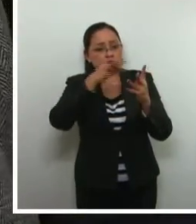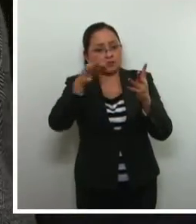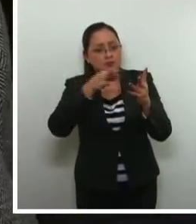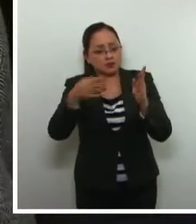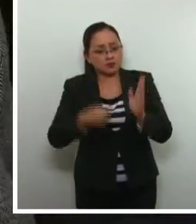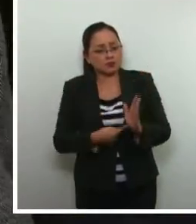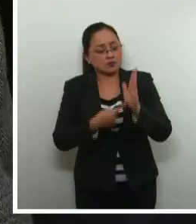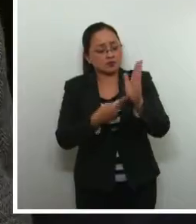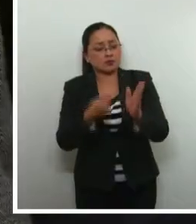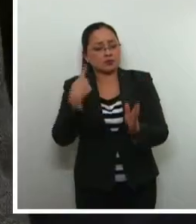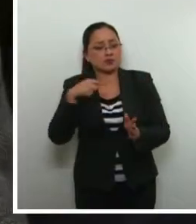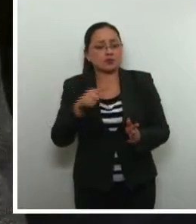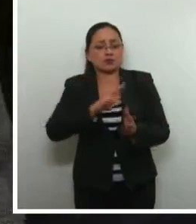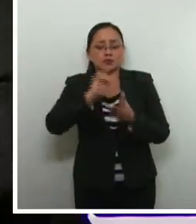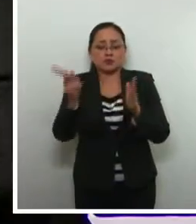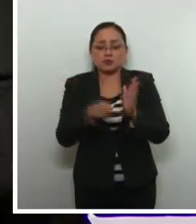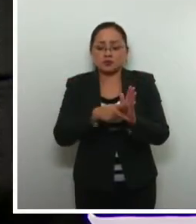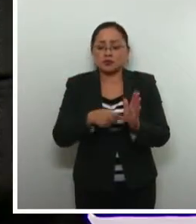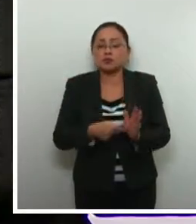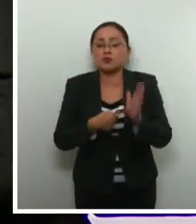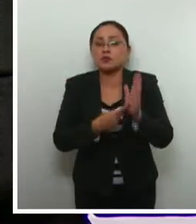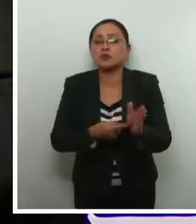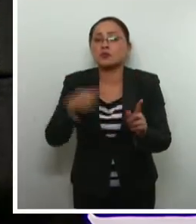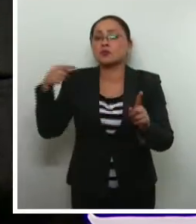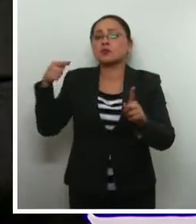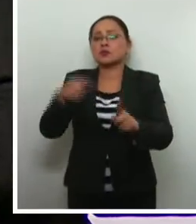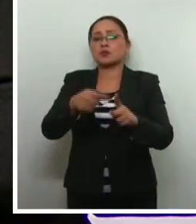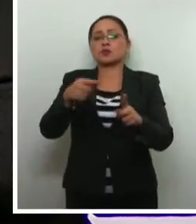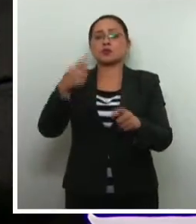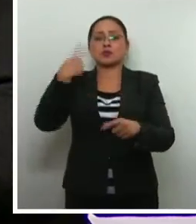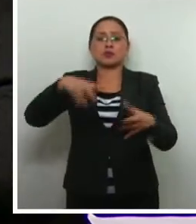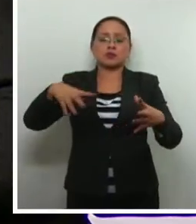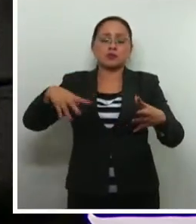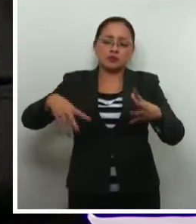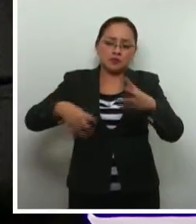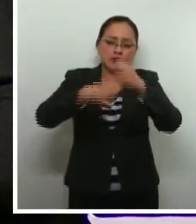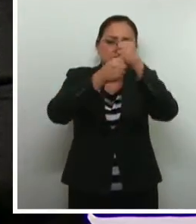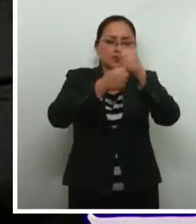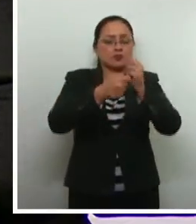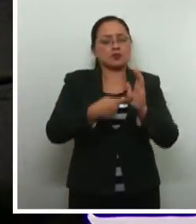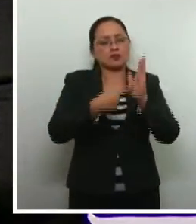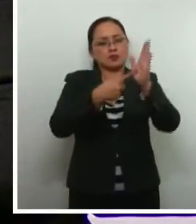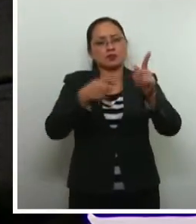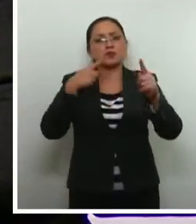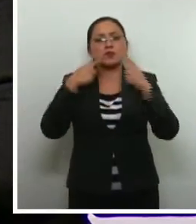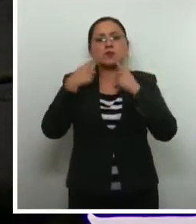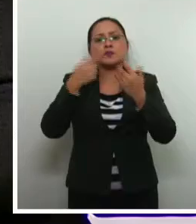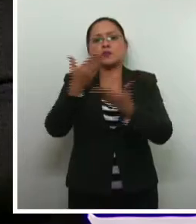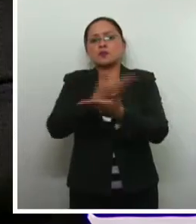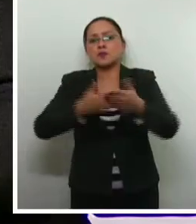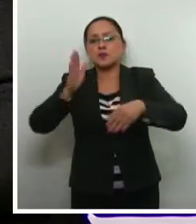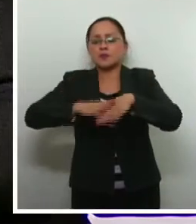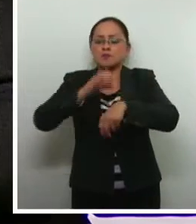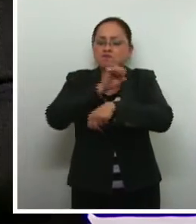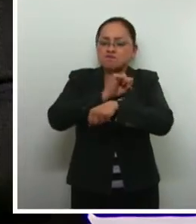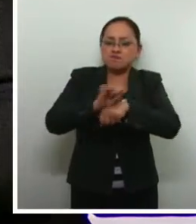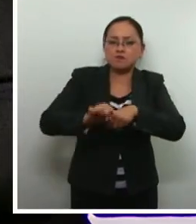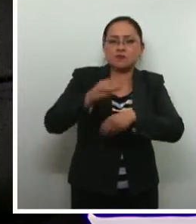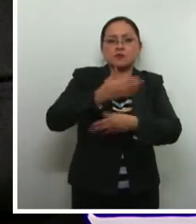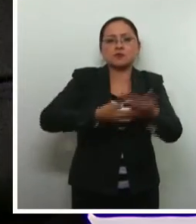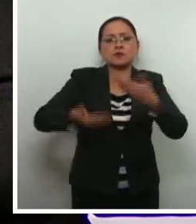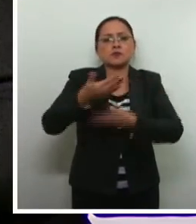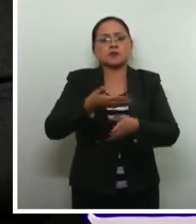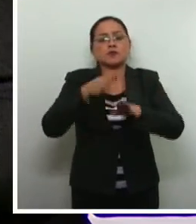porque efectivamente el objetivo es simplificar el debate y ubicarlo en los